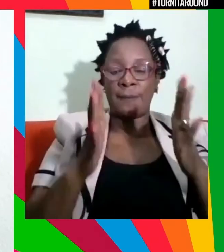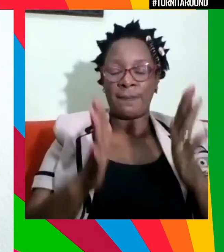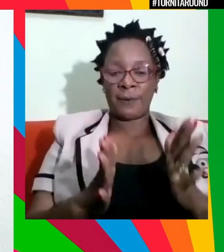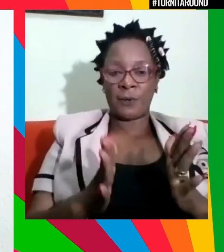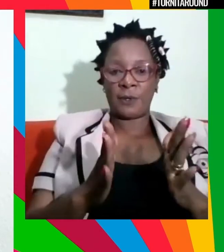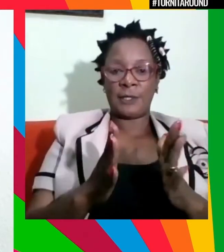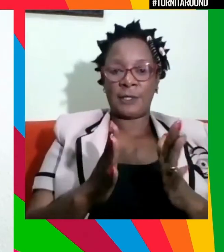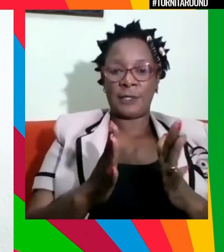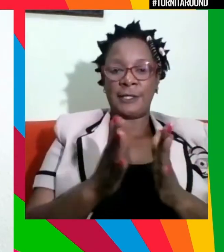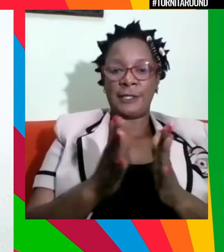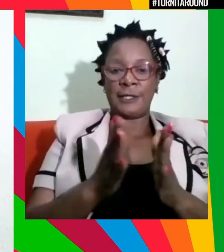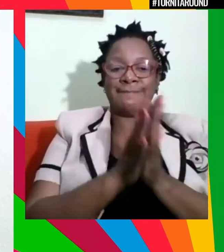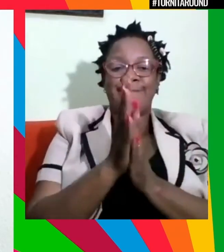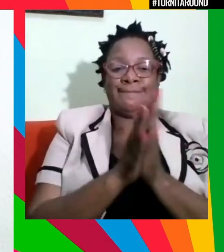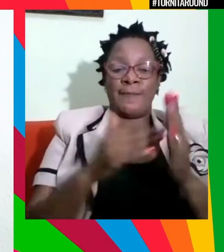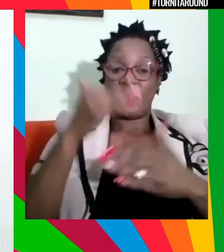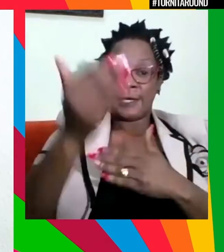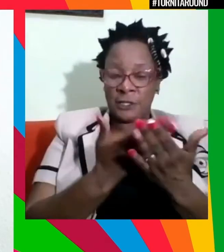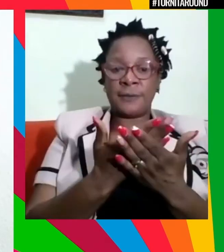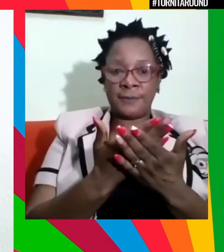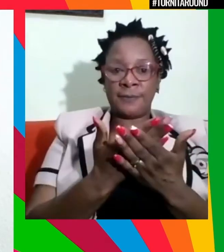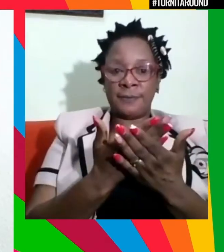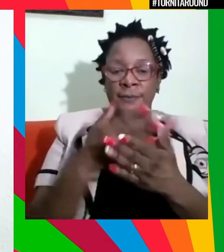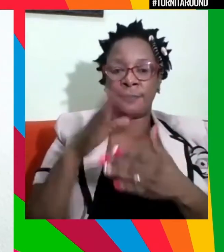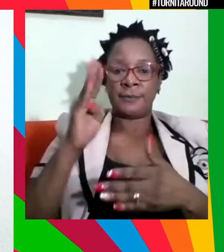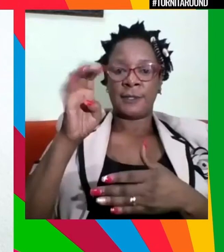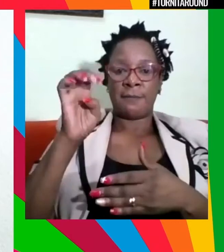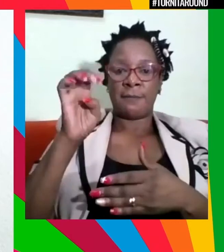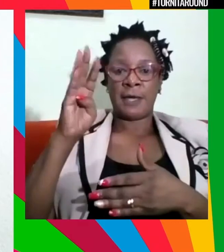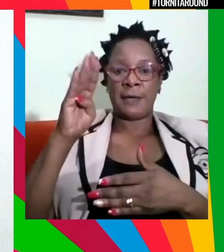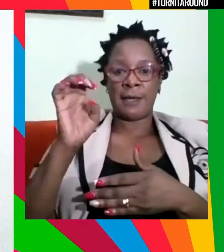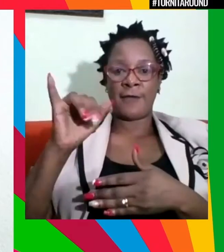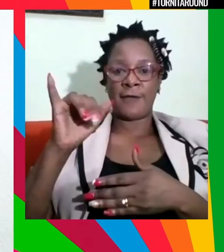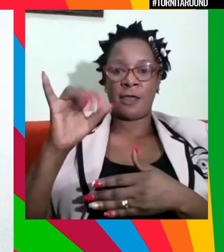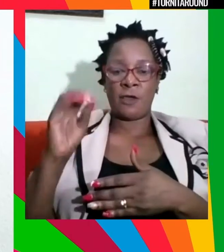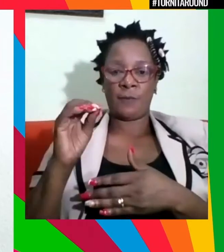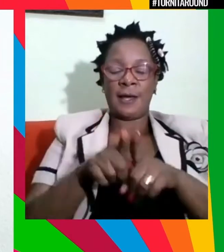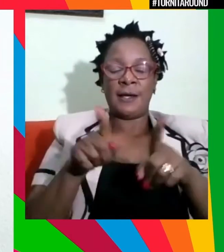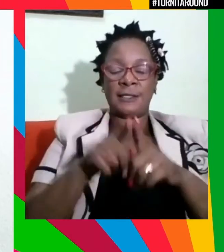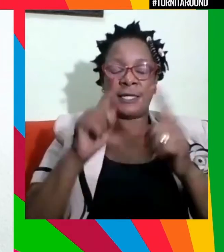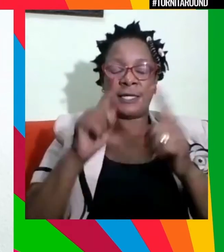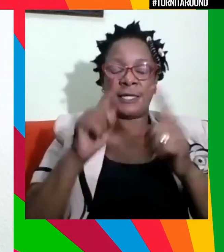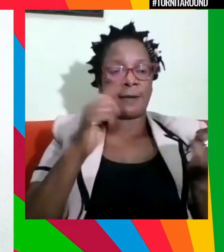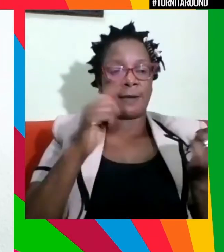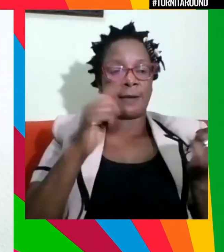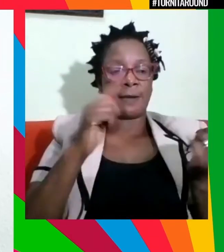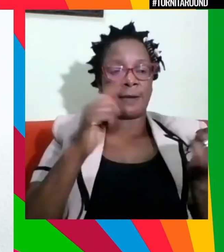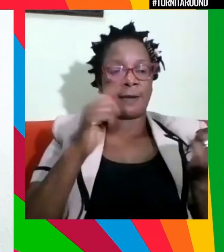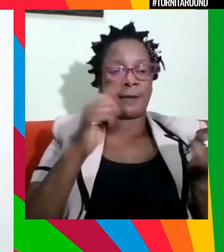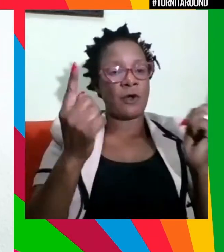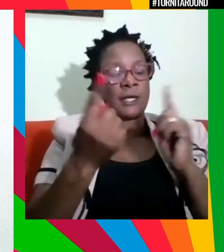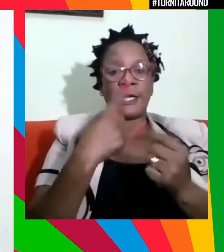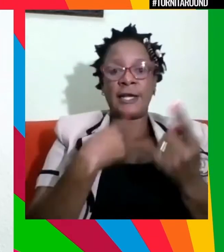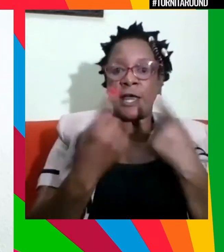del documental de Netflix, Rising Phoenix, Bebe Bio, para un diálogo sobre el punto de inflexión. La pandemia de la